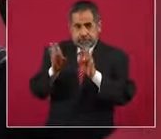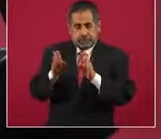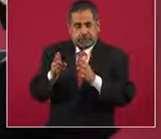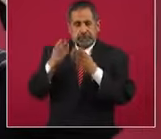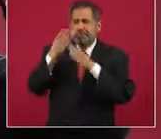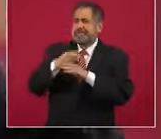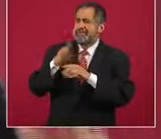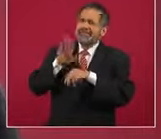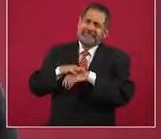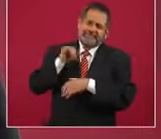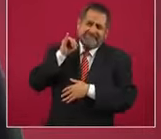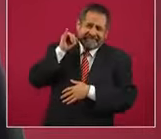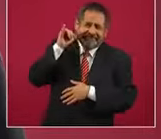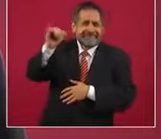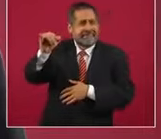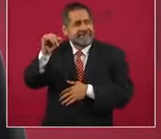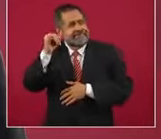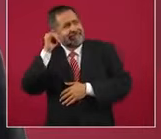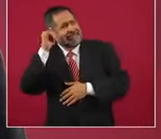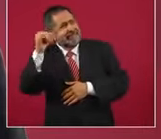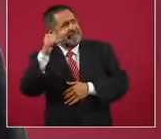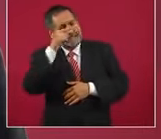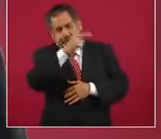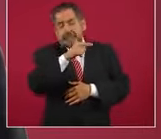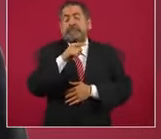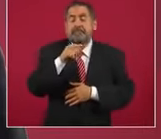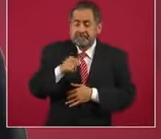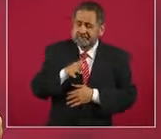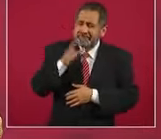zonas más apartadas del país.